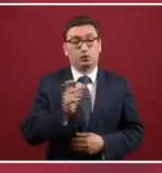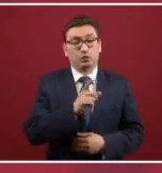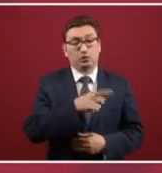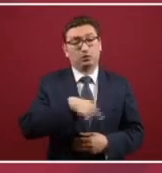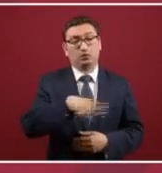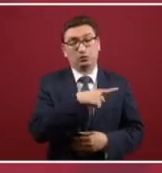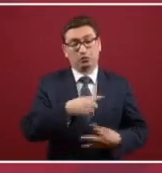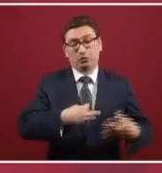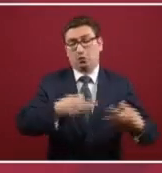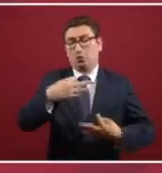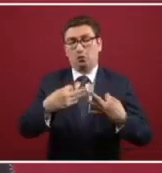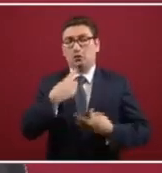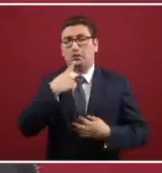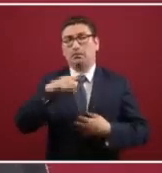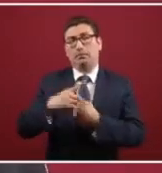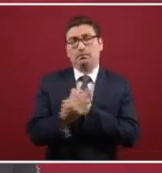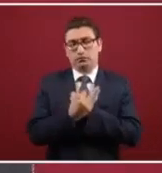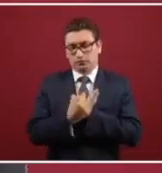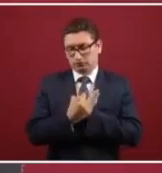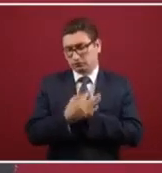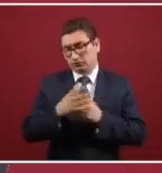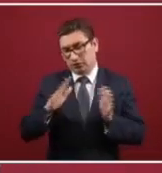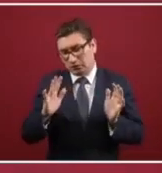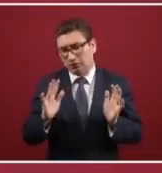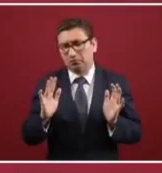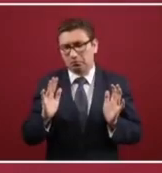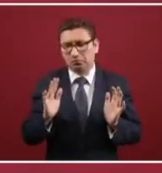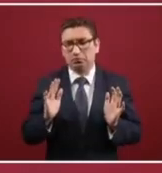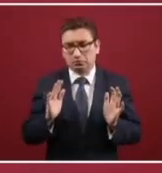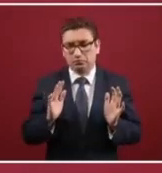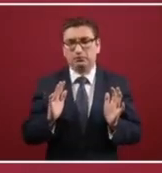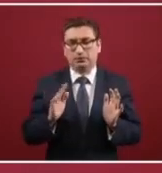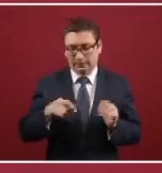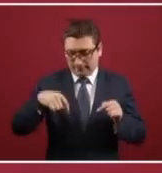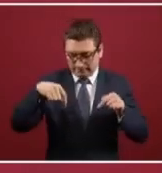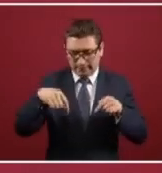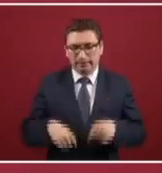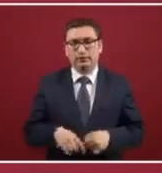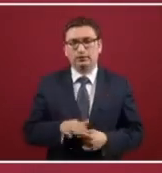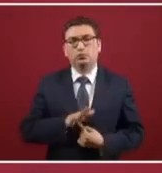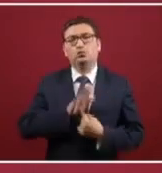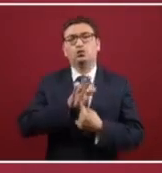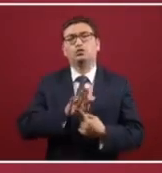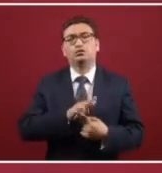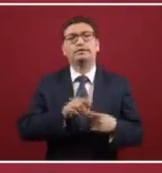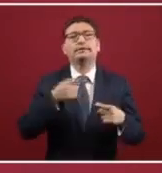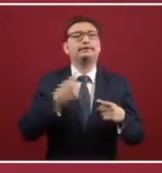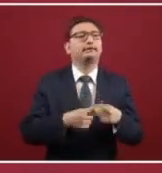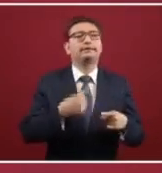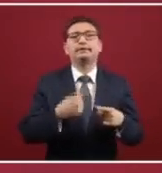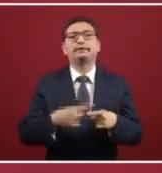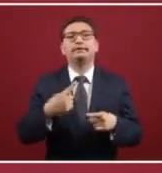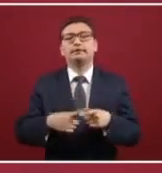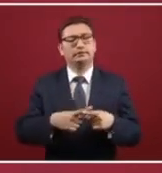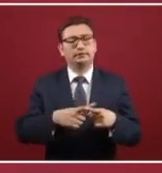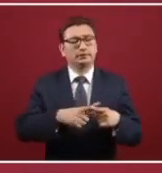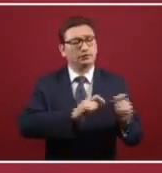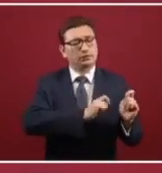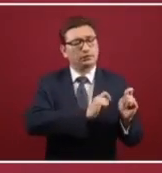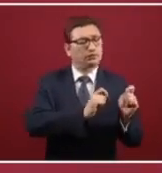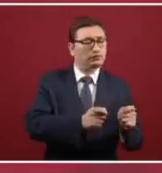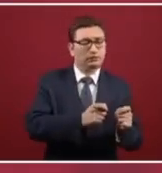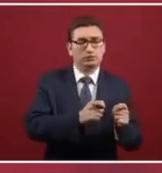persona que participó en actos de tortura. Vamos a dar a conocer aquí quienes están otorgando esos amparos.